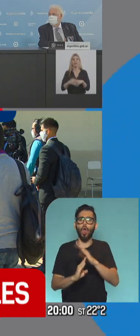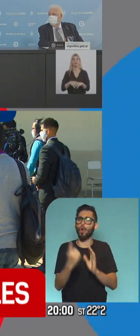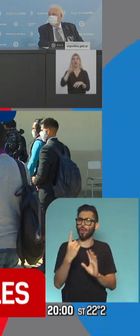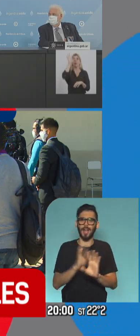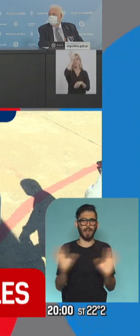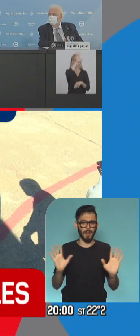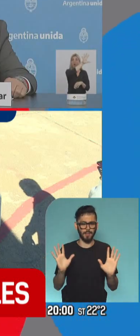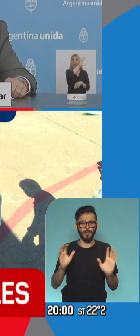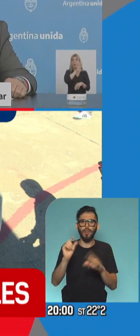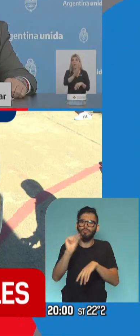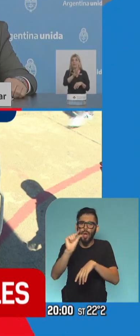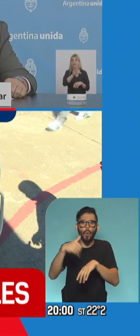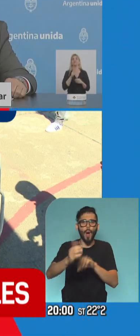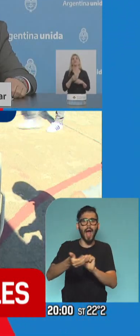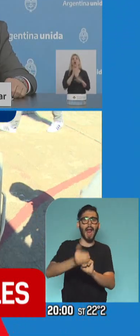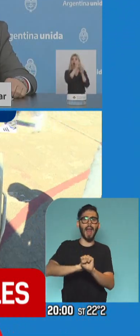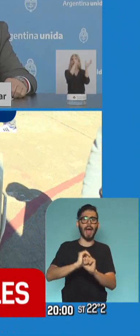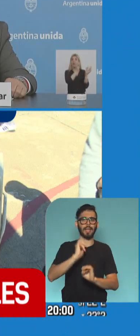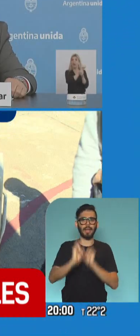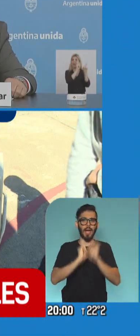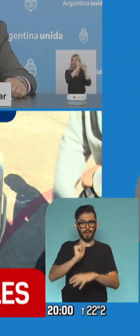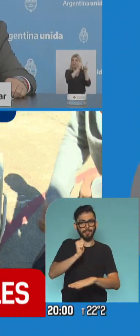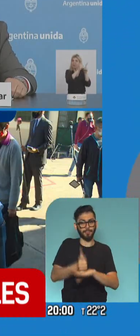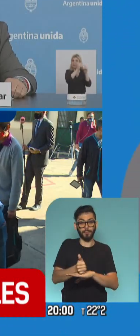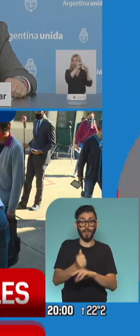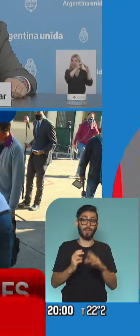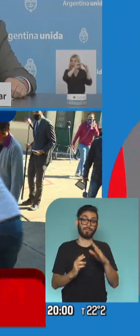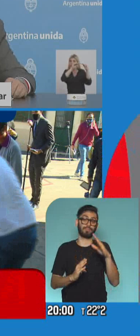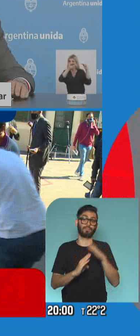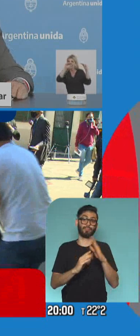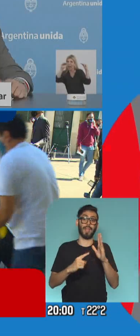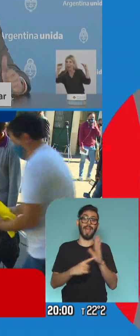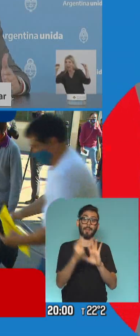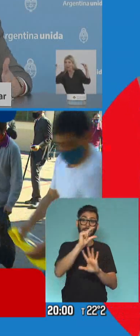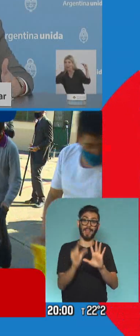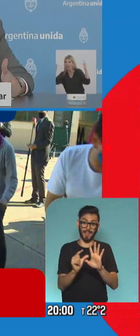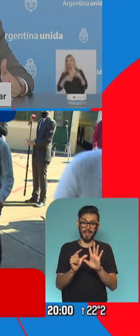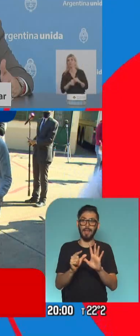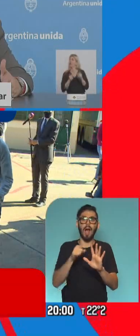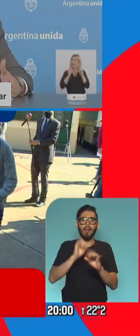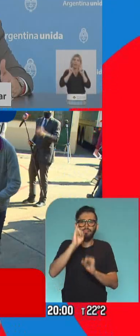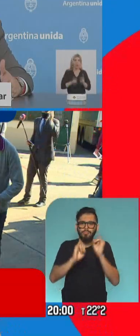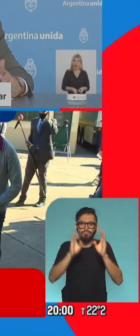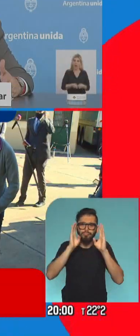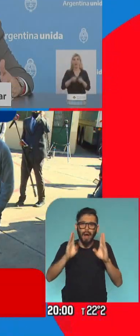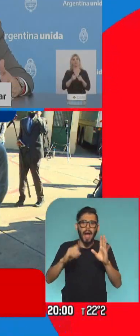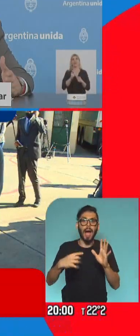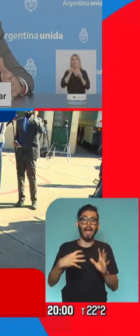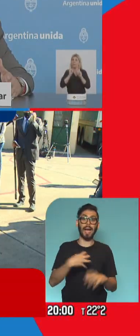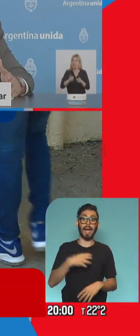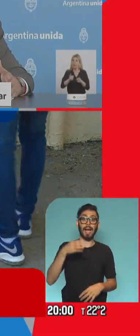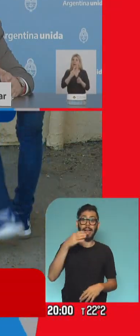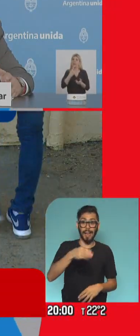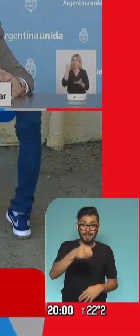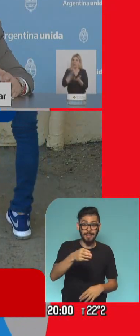habla Horacio Rodríguez Larreta, el jefe de gobierno de la Ciudad de Buenos Aires, para hacer énfasis seguramente en las clases presenciales.